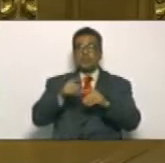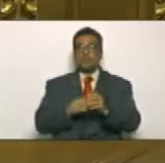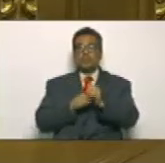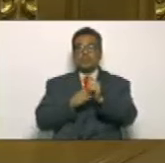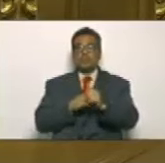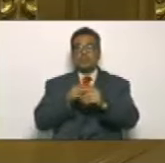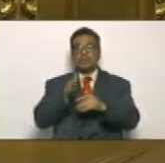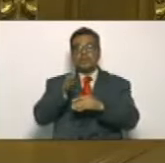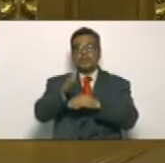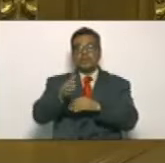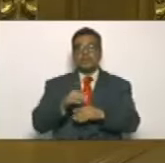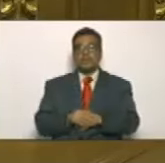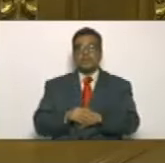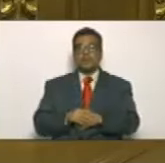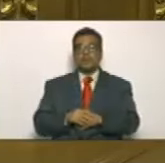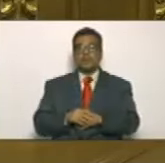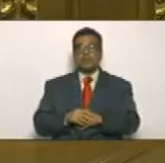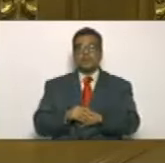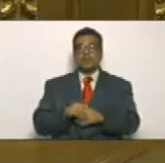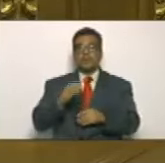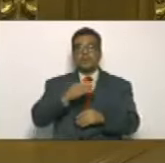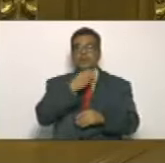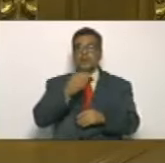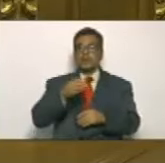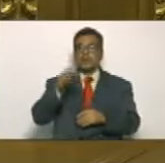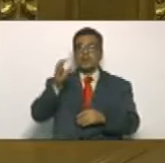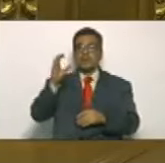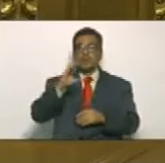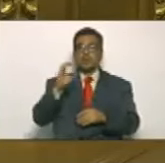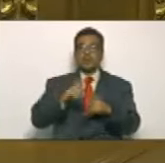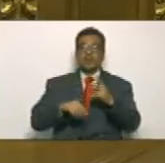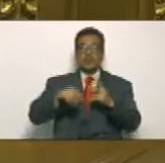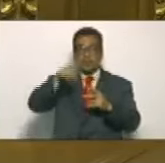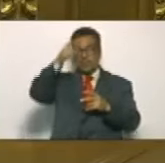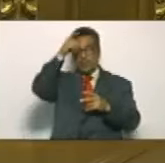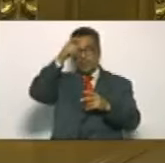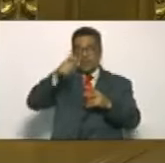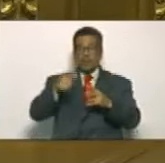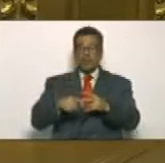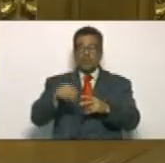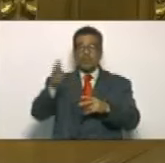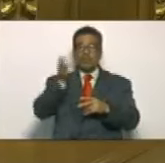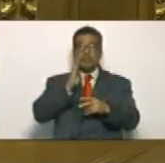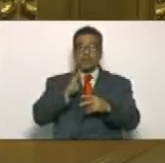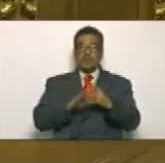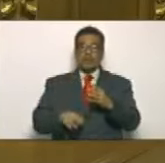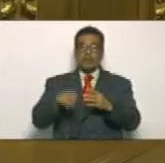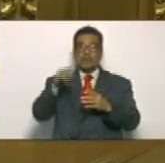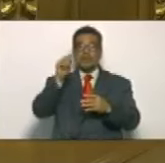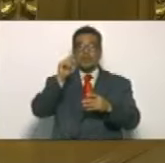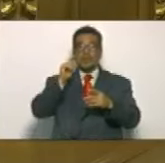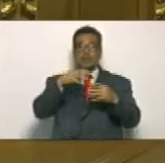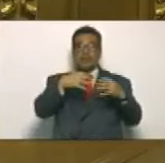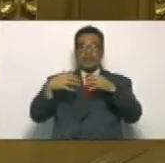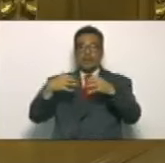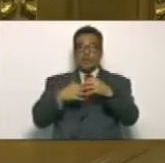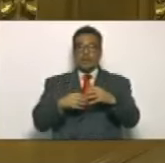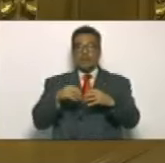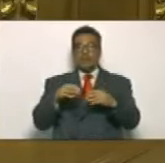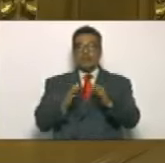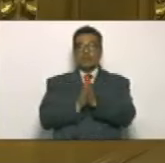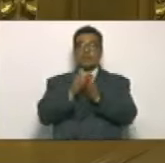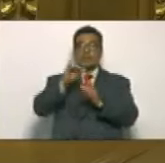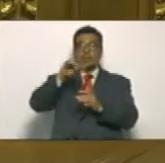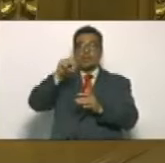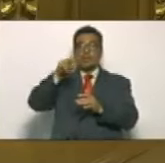comandante triunfal en el lanzamiento de Coro, Barinas y Apure, así como en la Batalla del Palito y la Batalla de Santa